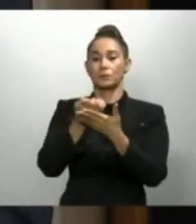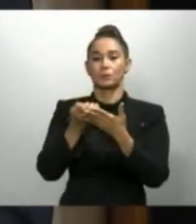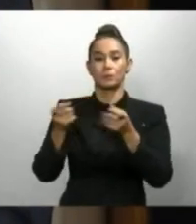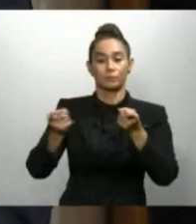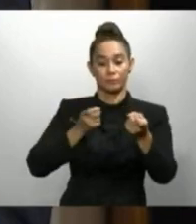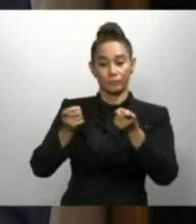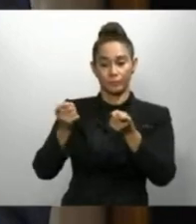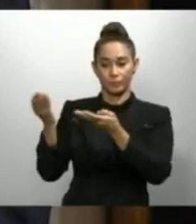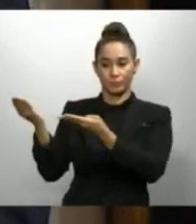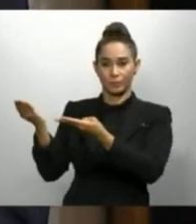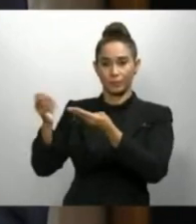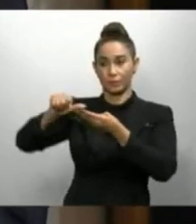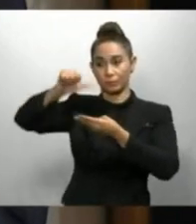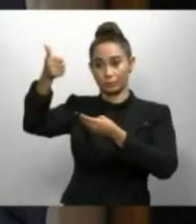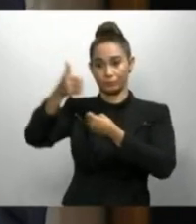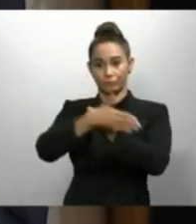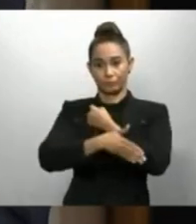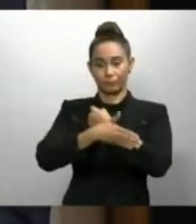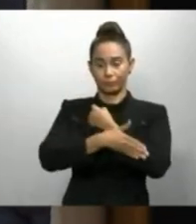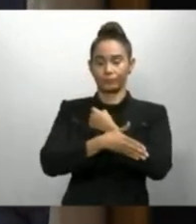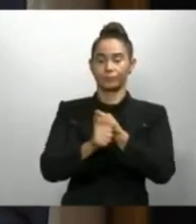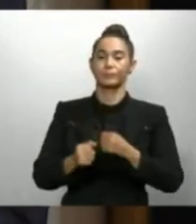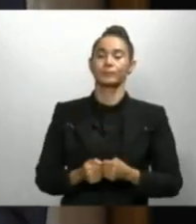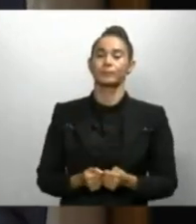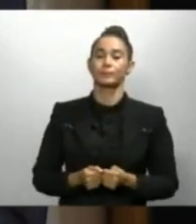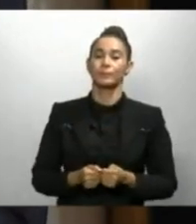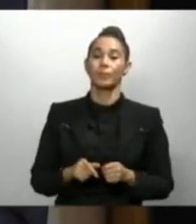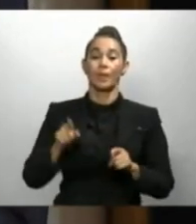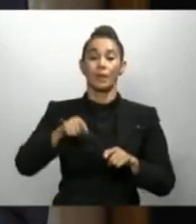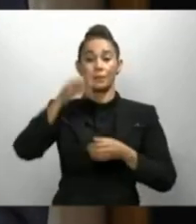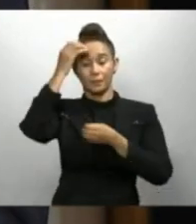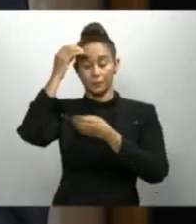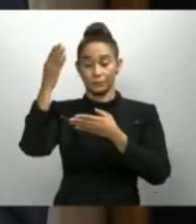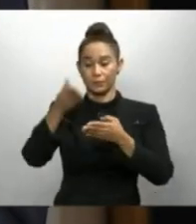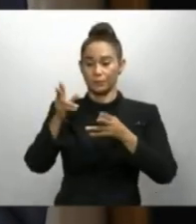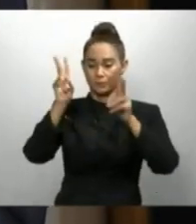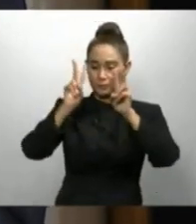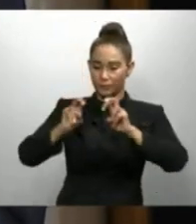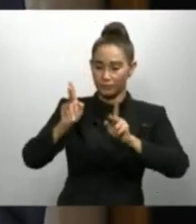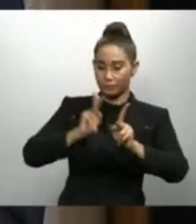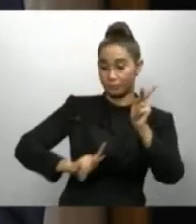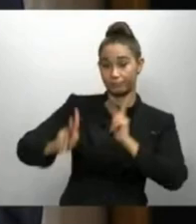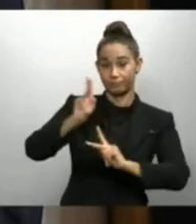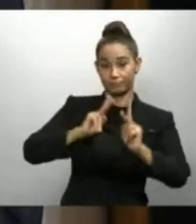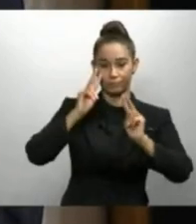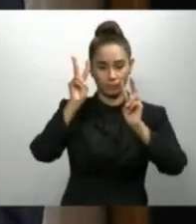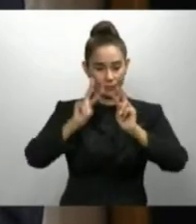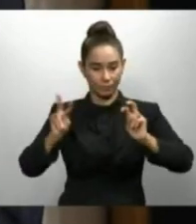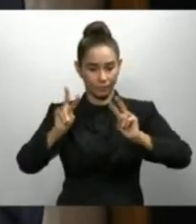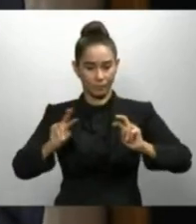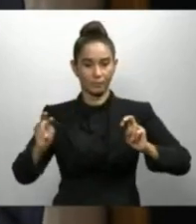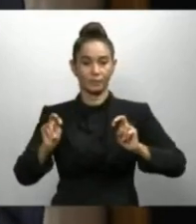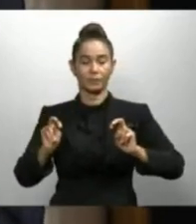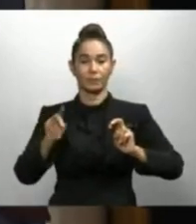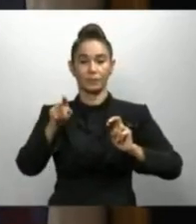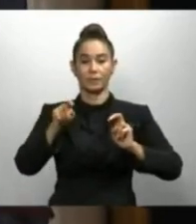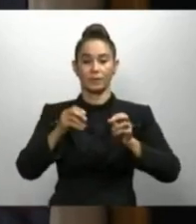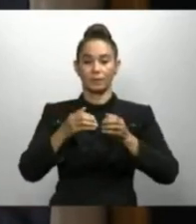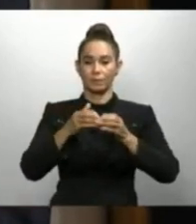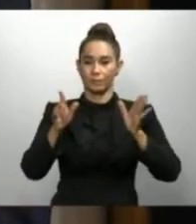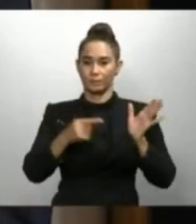importadas, las minutas e informe que resulten de estas visitas serán de carácter